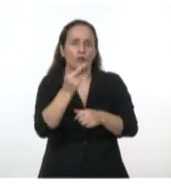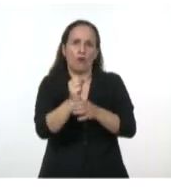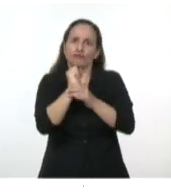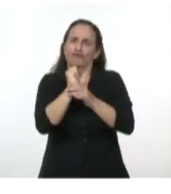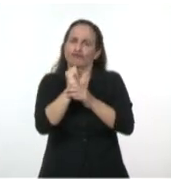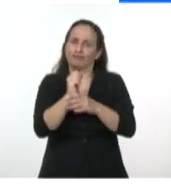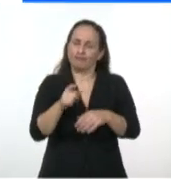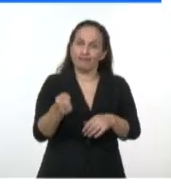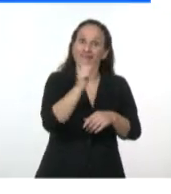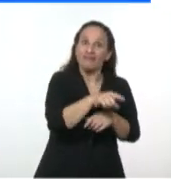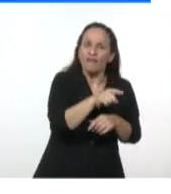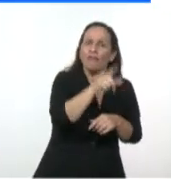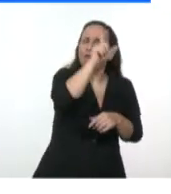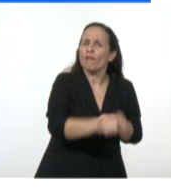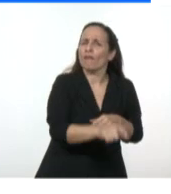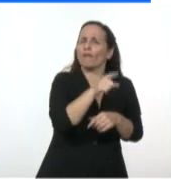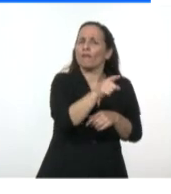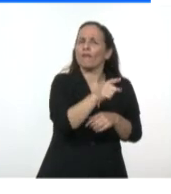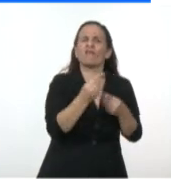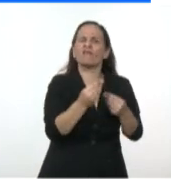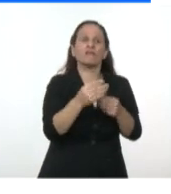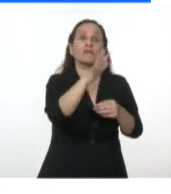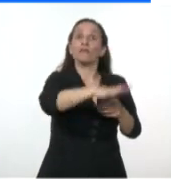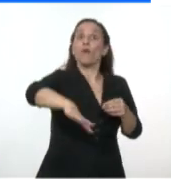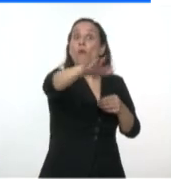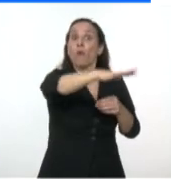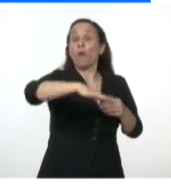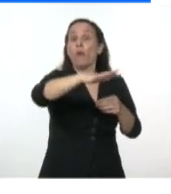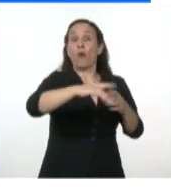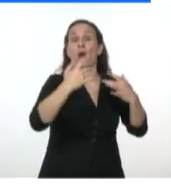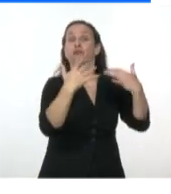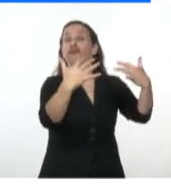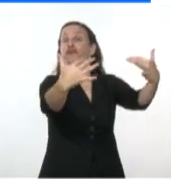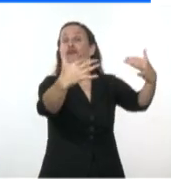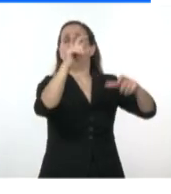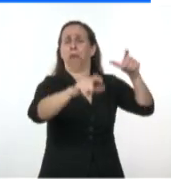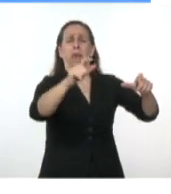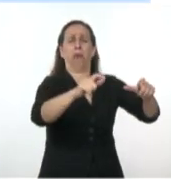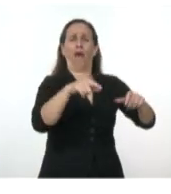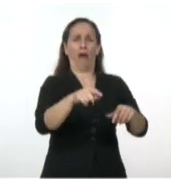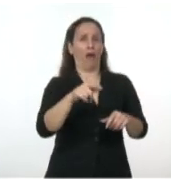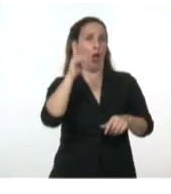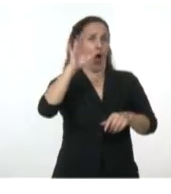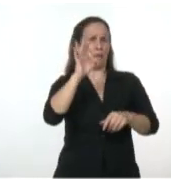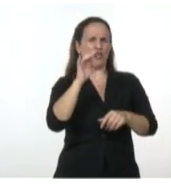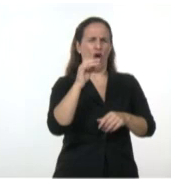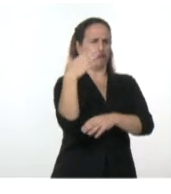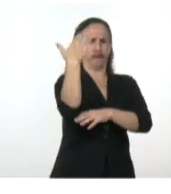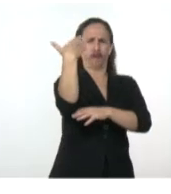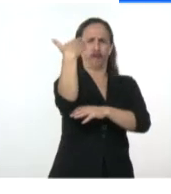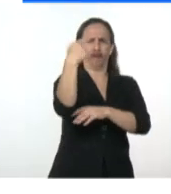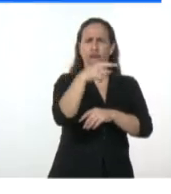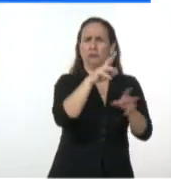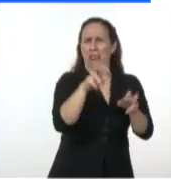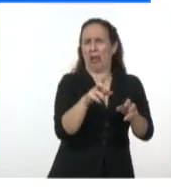Cuentan que Gorgias solía acudir a lugares públicos donde defendía encarnizadamente una opinión relativa a una